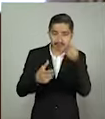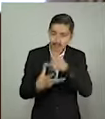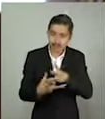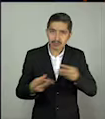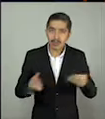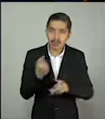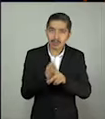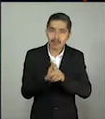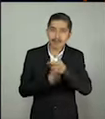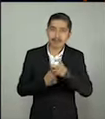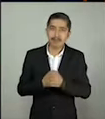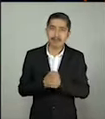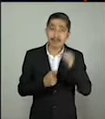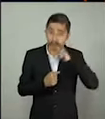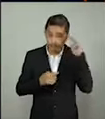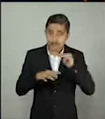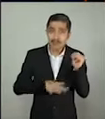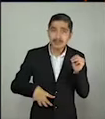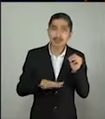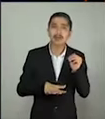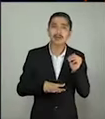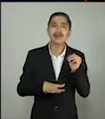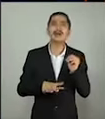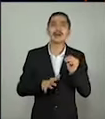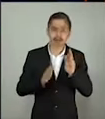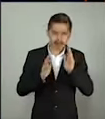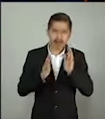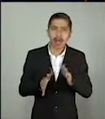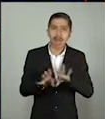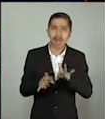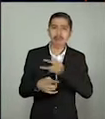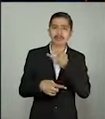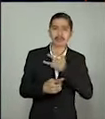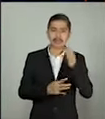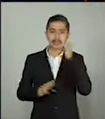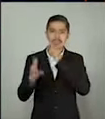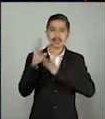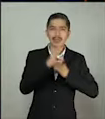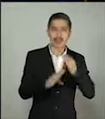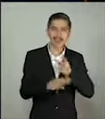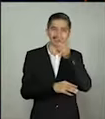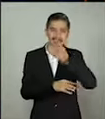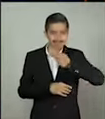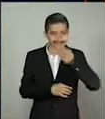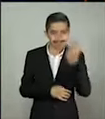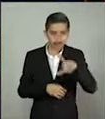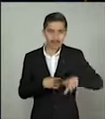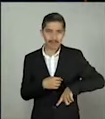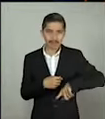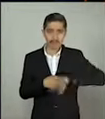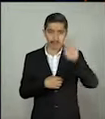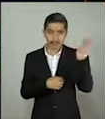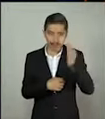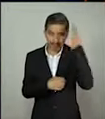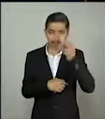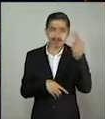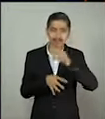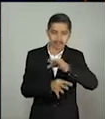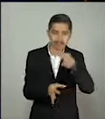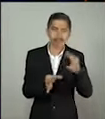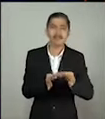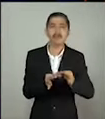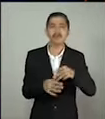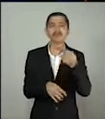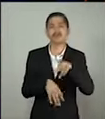lo resuelvan. A Michoacán se le está asfixiando y es necesario que el gobierno federal cumpla con